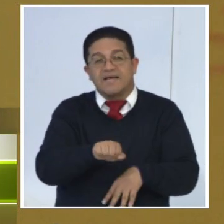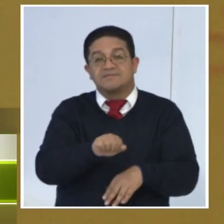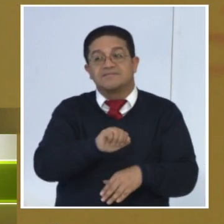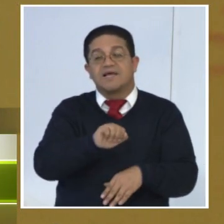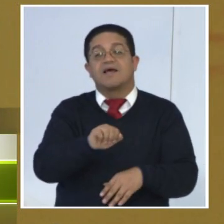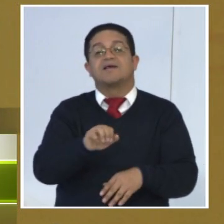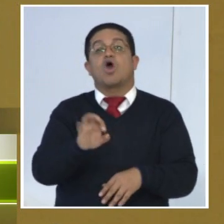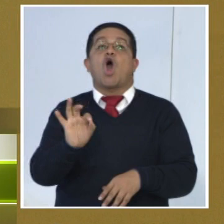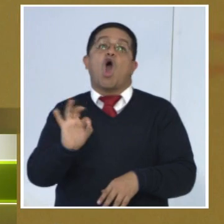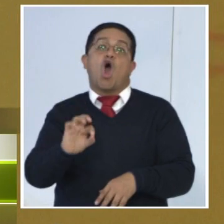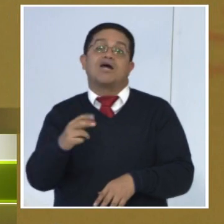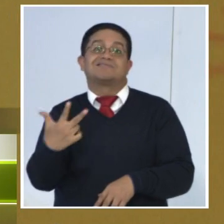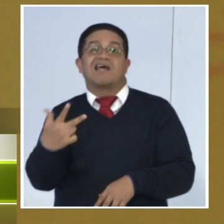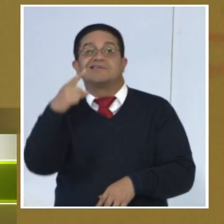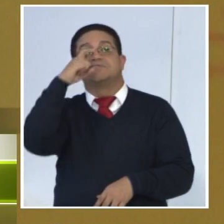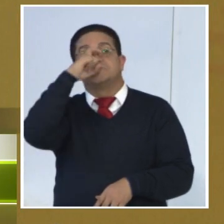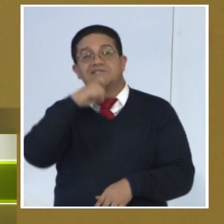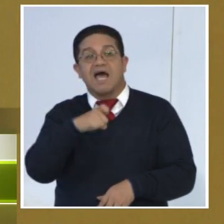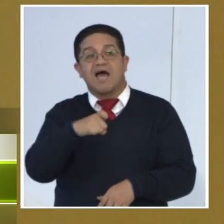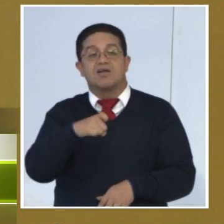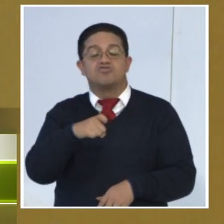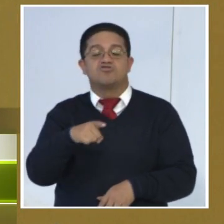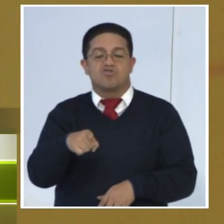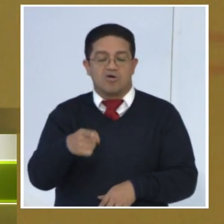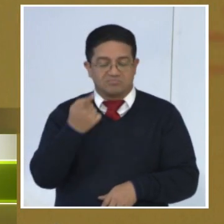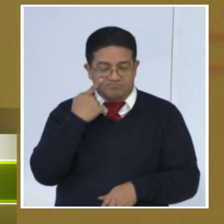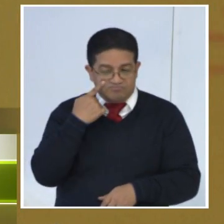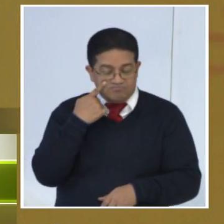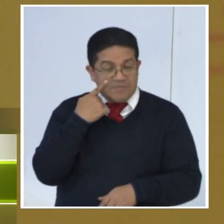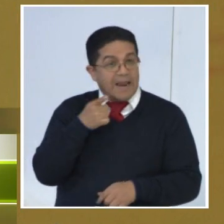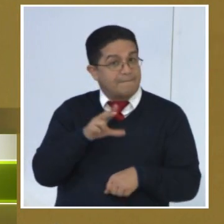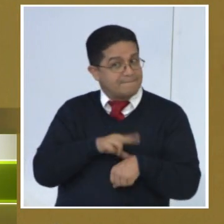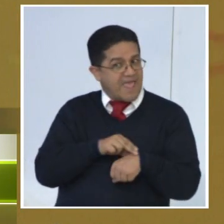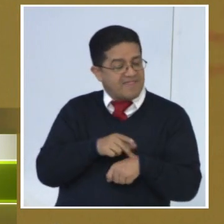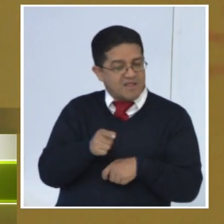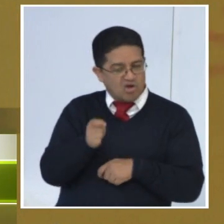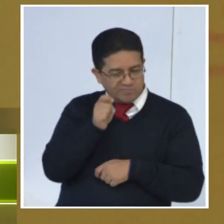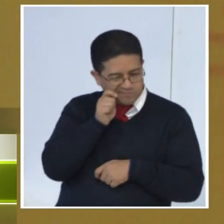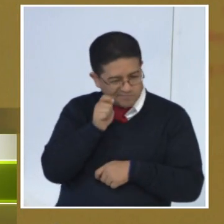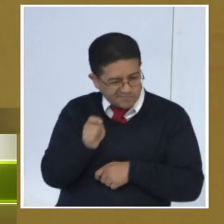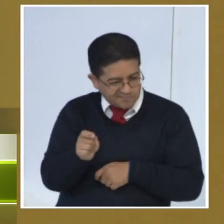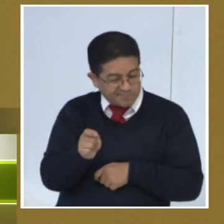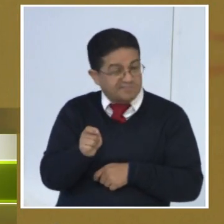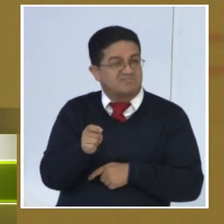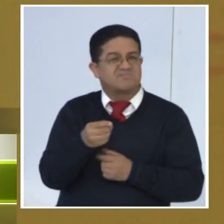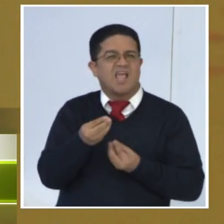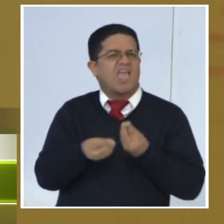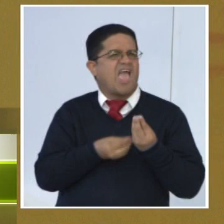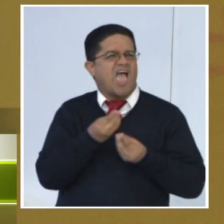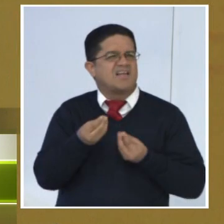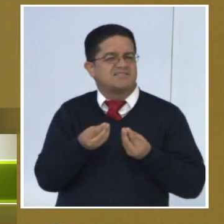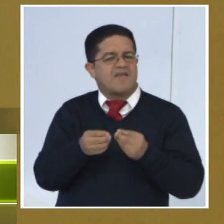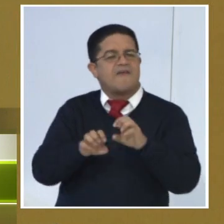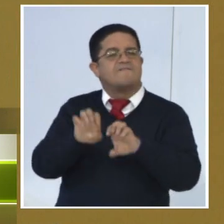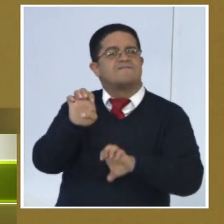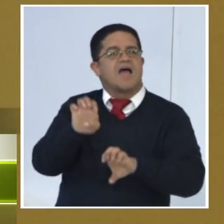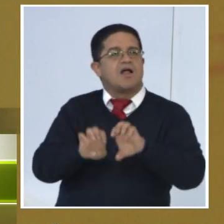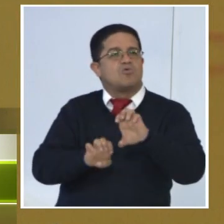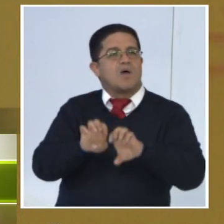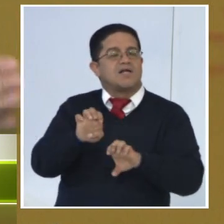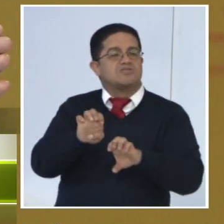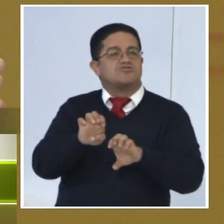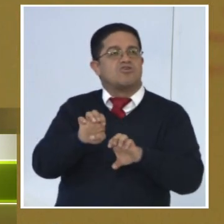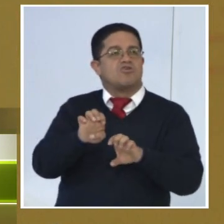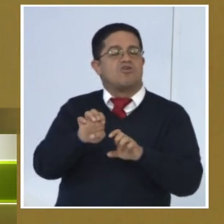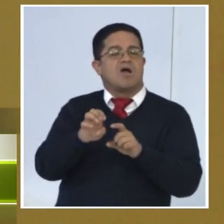3 años, cuando refiero a una buena evaluación pediátrica, me refiero a que ellos normalmente hacen la evaluación del reflejo